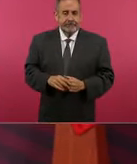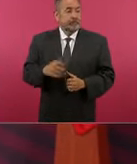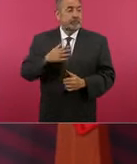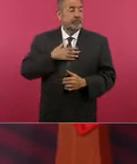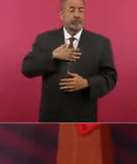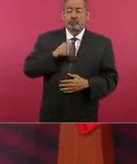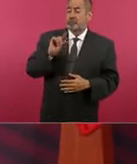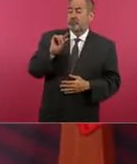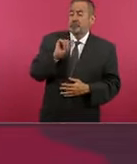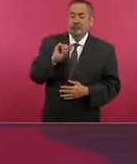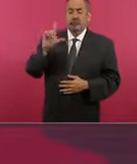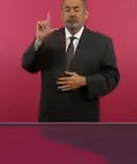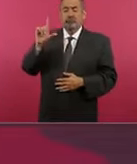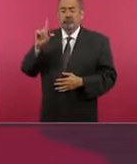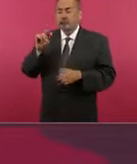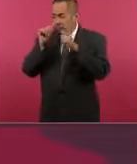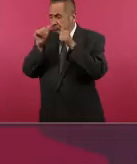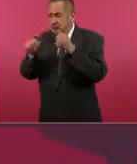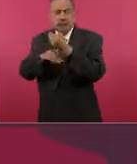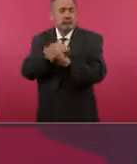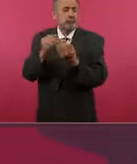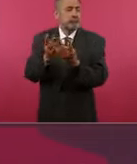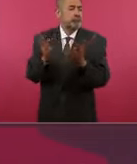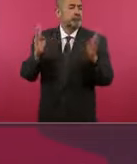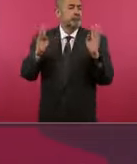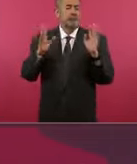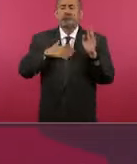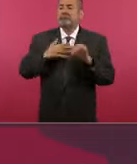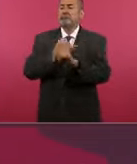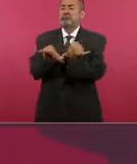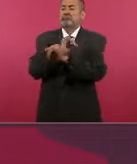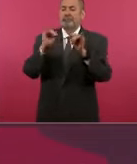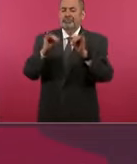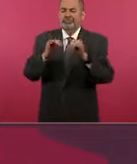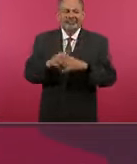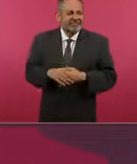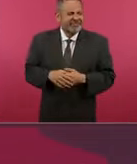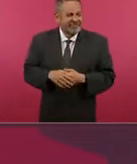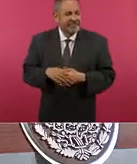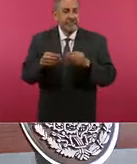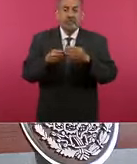profesional, plural, independiente. Y se puso de moda